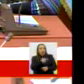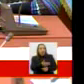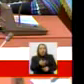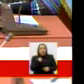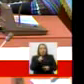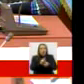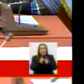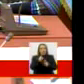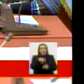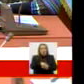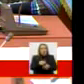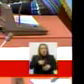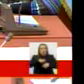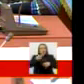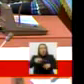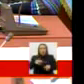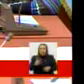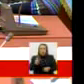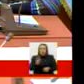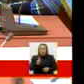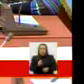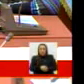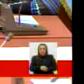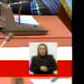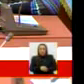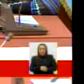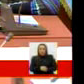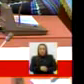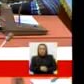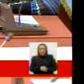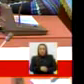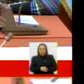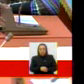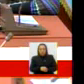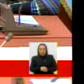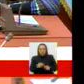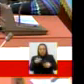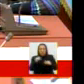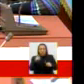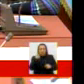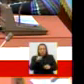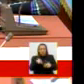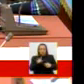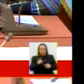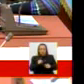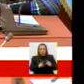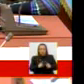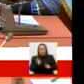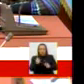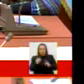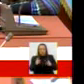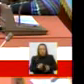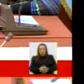un voto por un polo, esas situaciones tan degradantes. Correcto, y me quedo ahí para poder seguir. ¿Alguna otra pregunta?